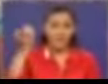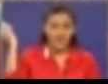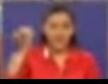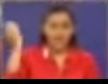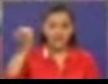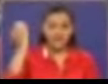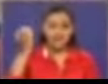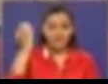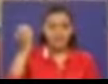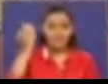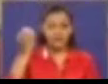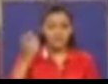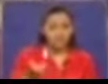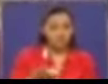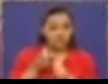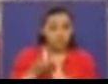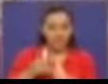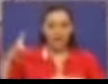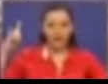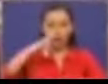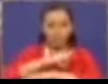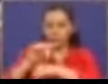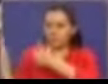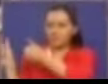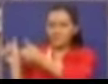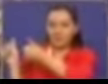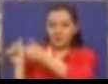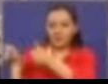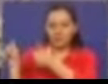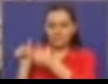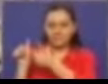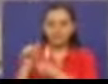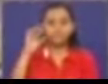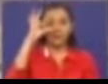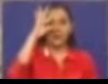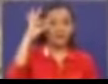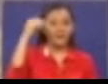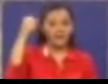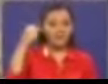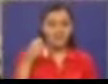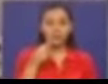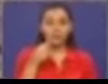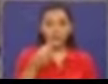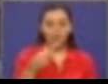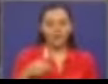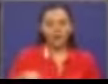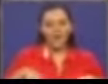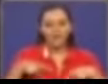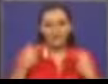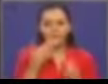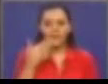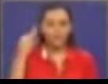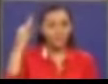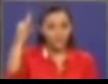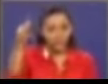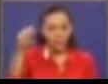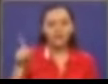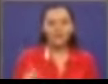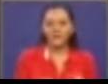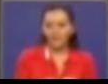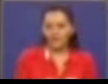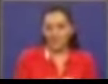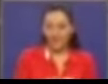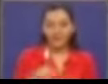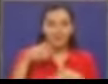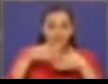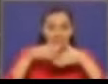nuevo aeropuerto de Tababela. Como dice el Papa, el mejor vino está por venir. En diciembre inauguramos otro hospital,